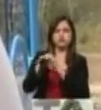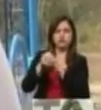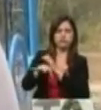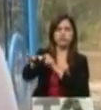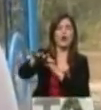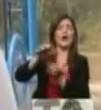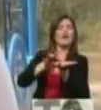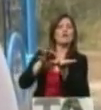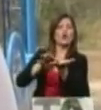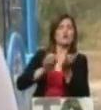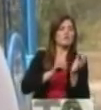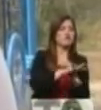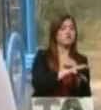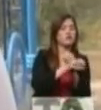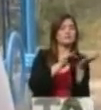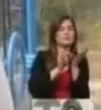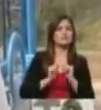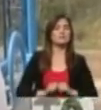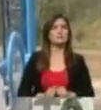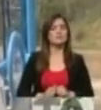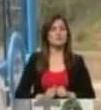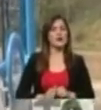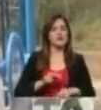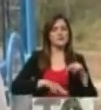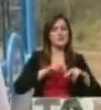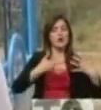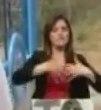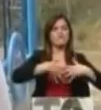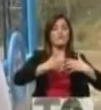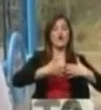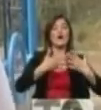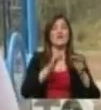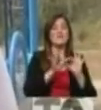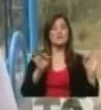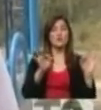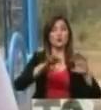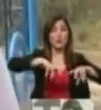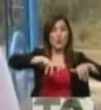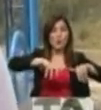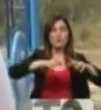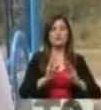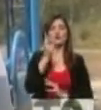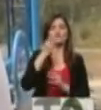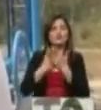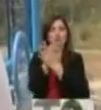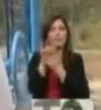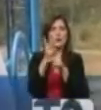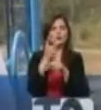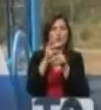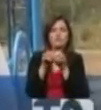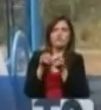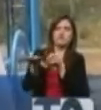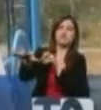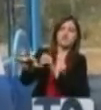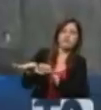Es básicamente la construcción de dos plantas nuevas a la ya existente para multiplicar la producción del caudal